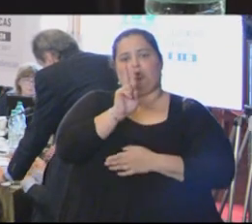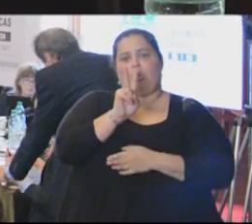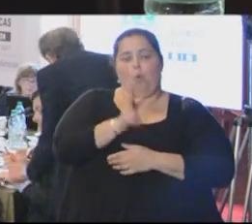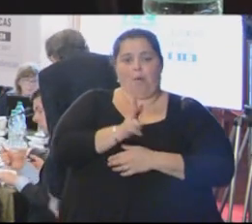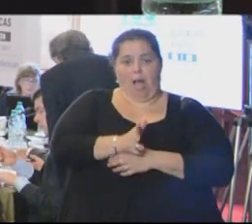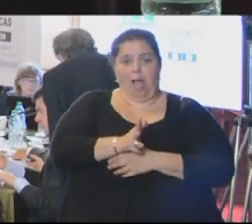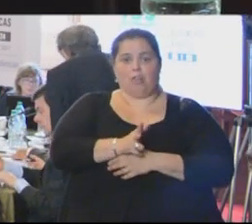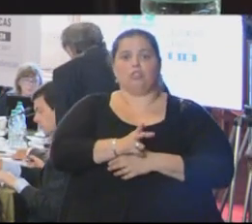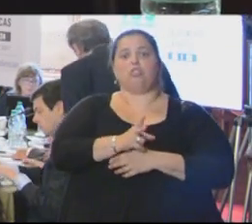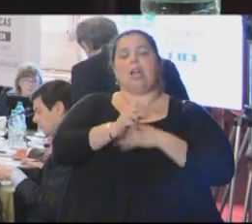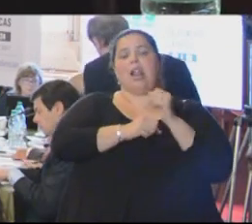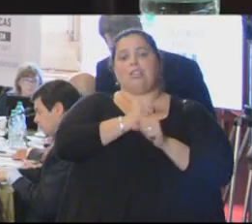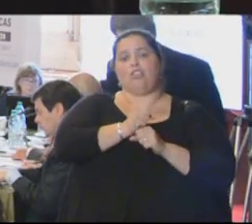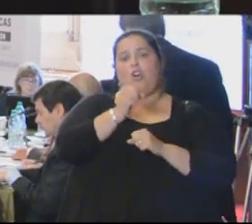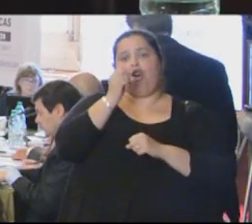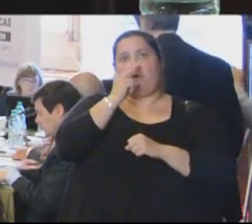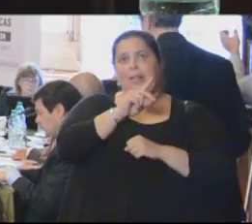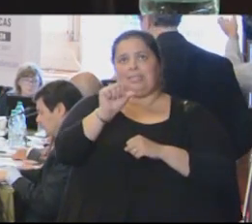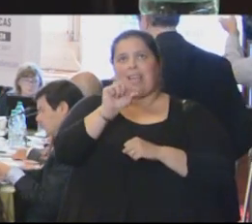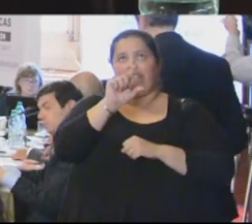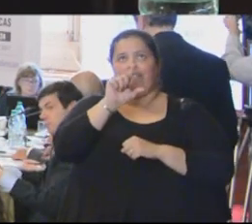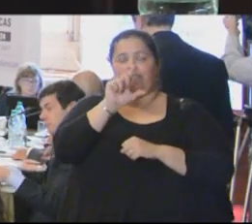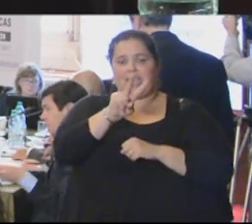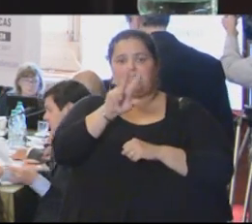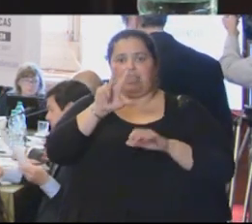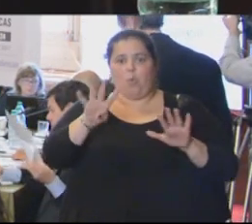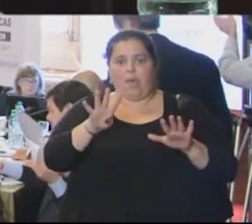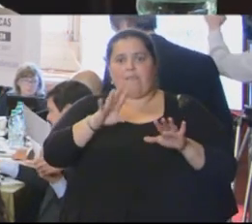presentó 29 casos y al año 2017 27 hasta la fecha.